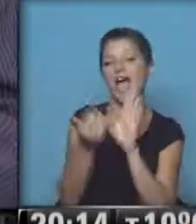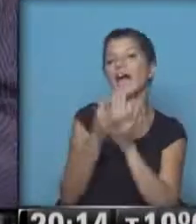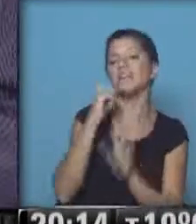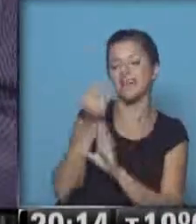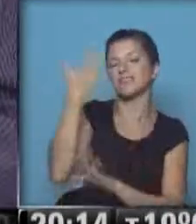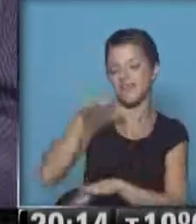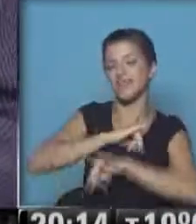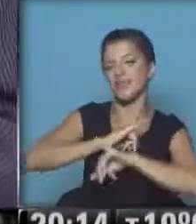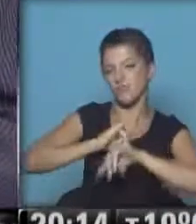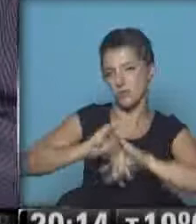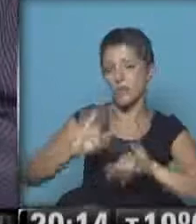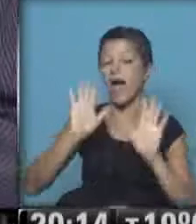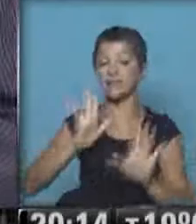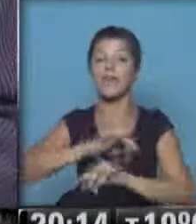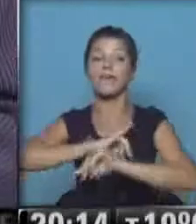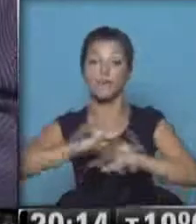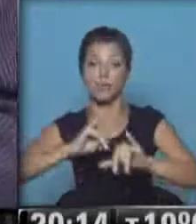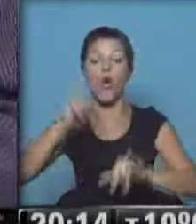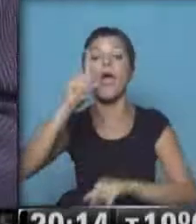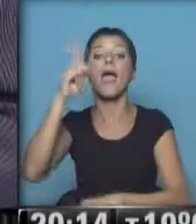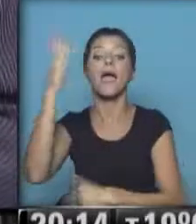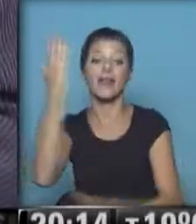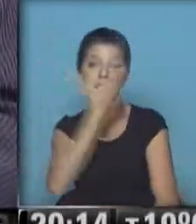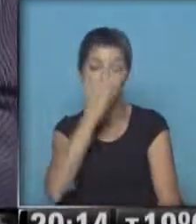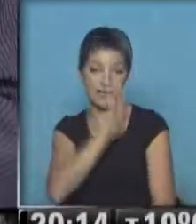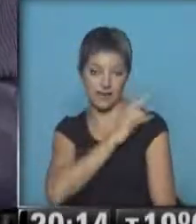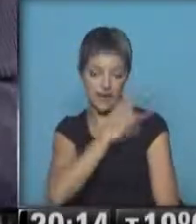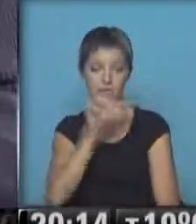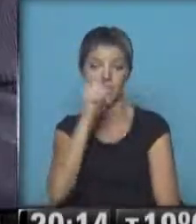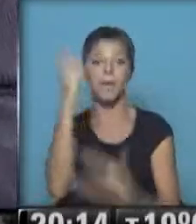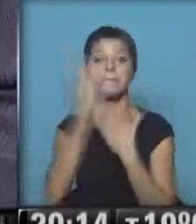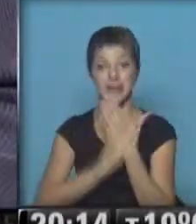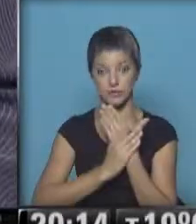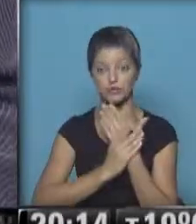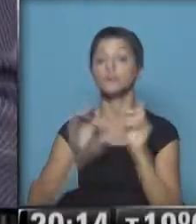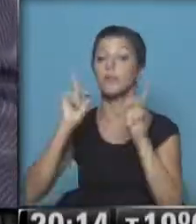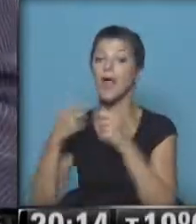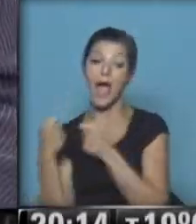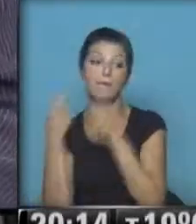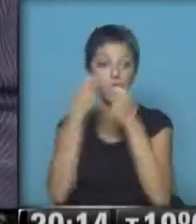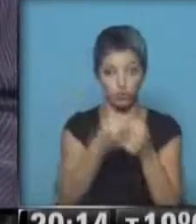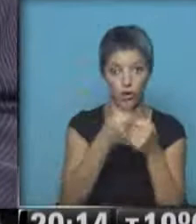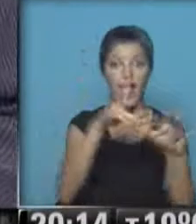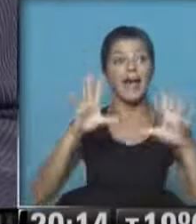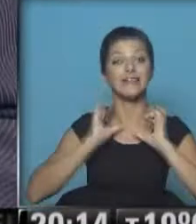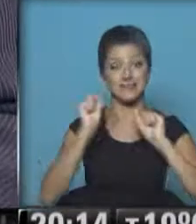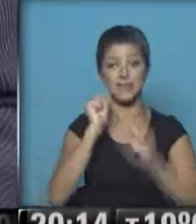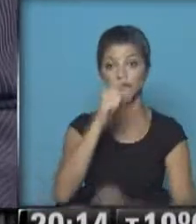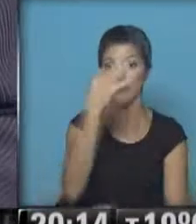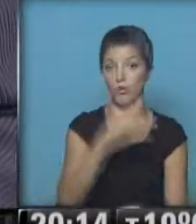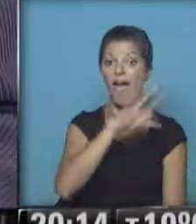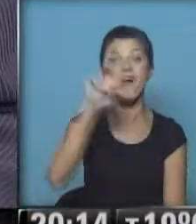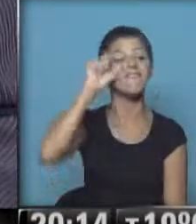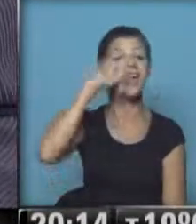días, lo confirmó el jefe de gabinete, que además apoyó a Berni, al secretario de